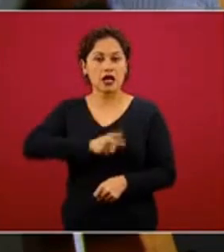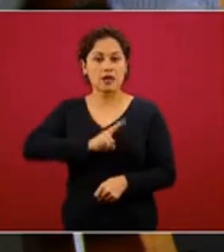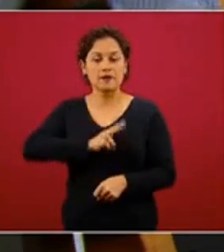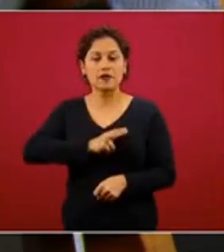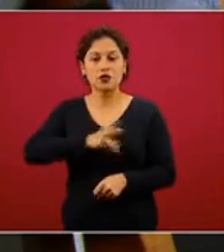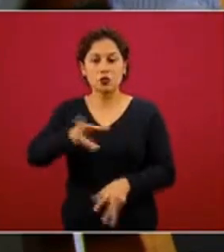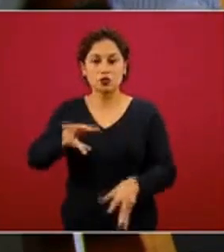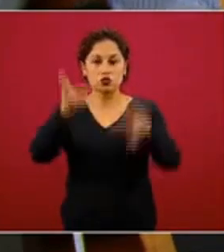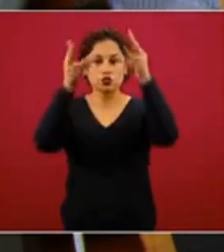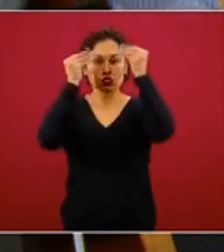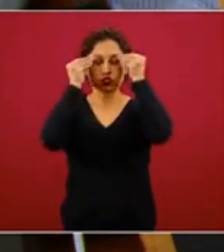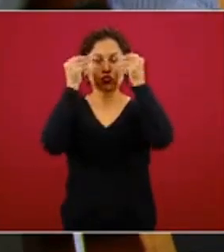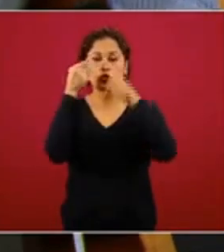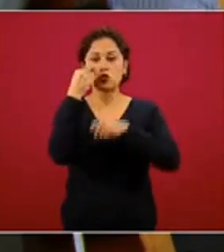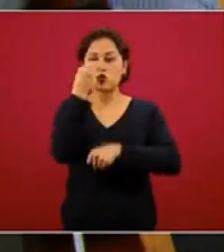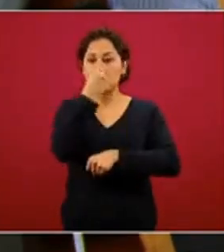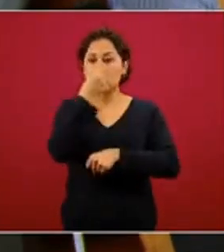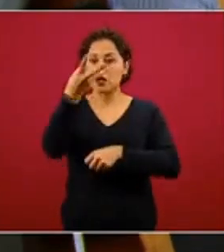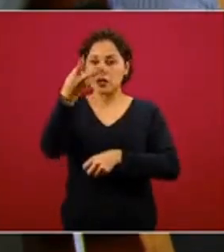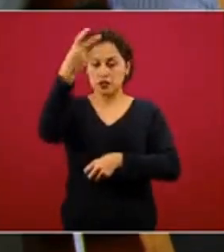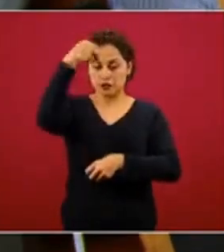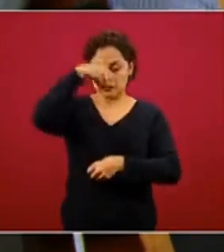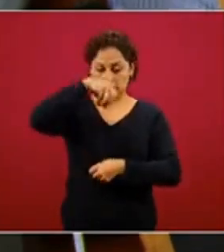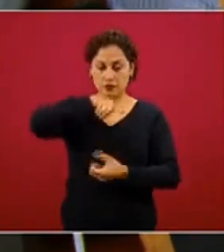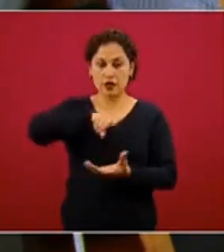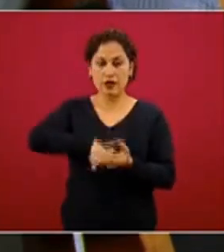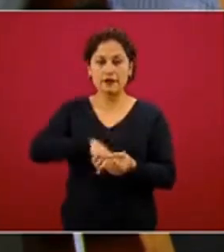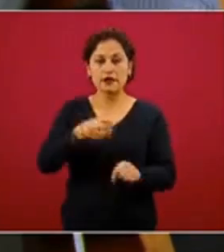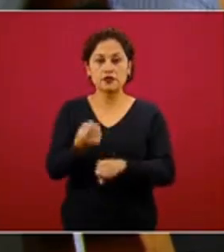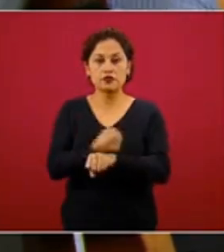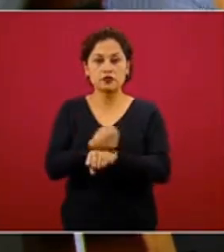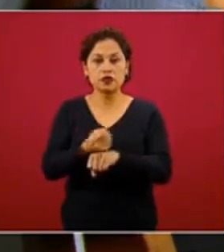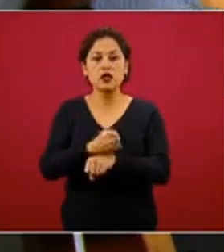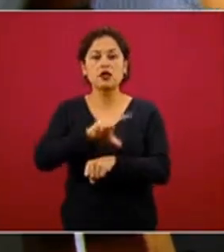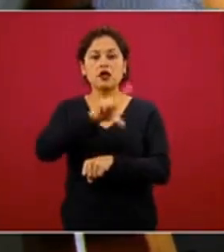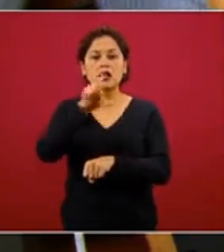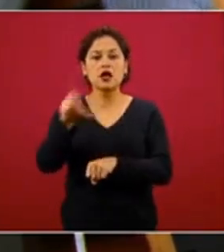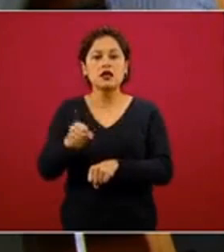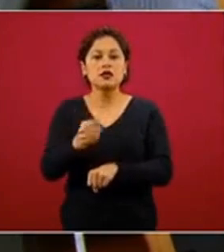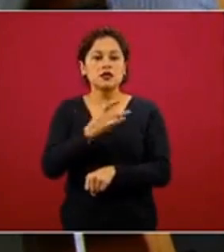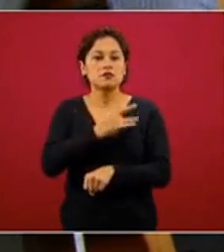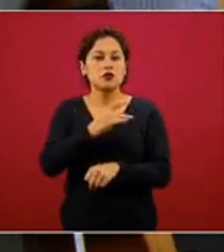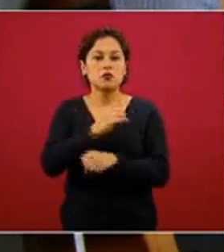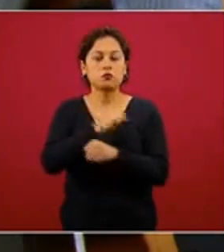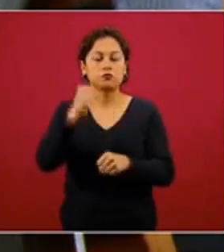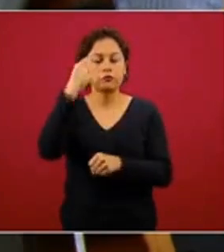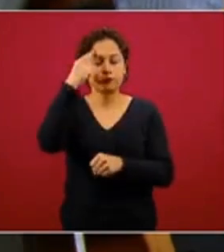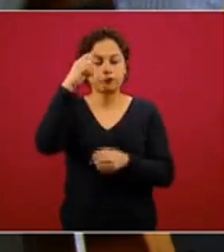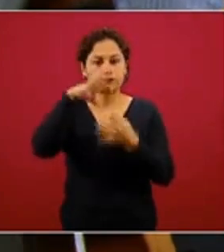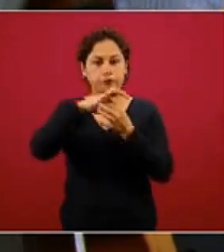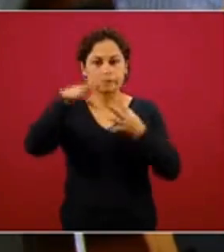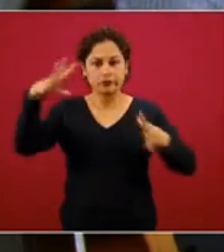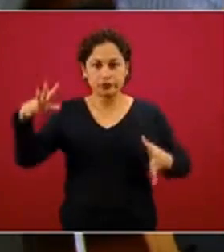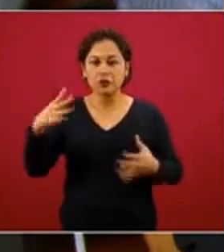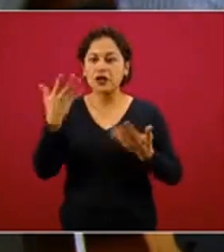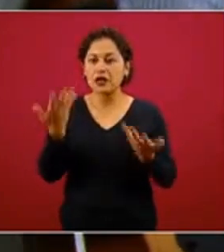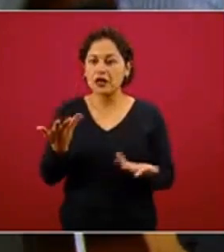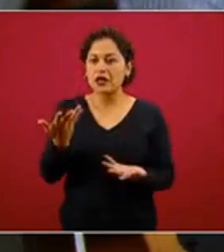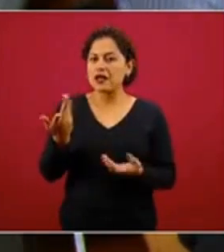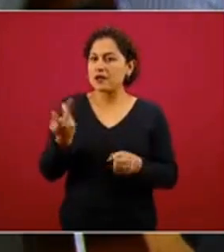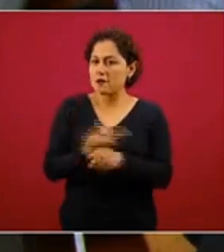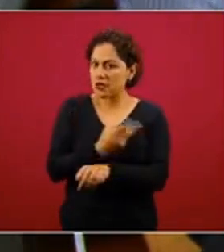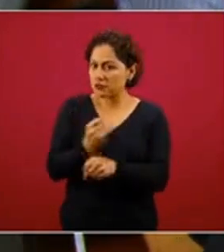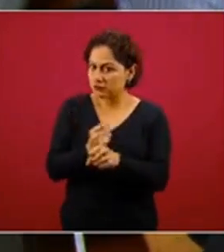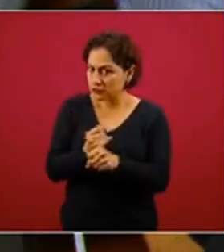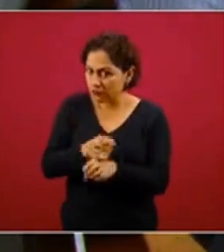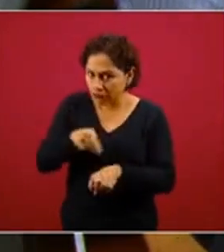esto se va al sistema sanguíneo y puede causar una trombosis. ¿Qué sucede con eso? ¿Es real? ¿No se han hecho las investigaciones? Y por último,